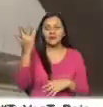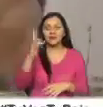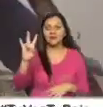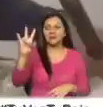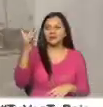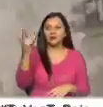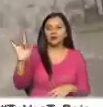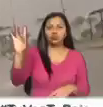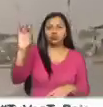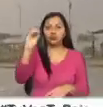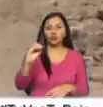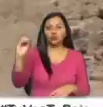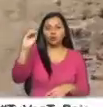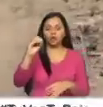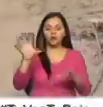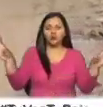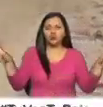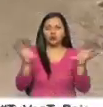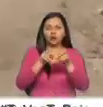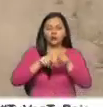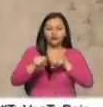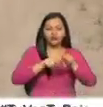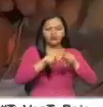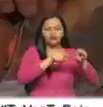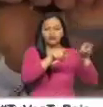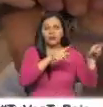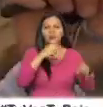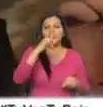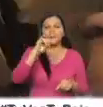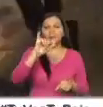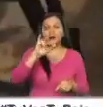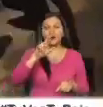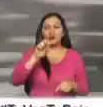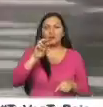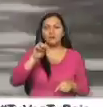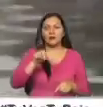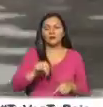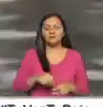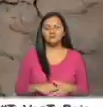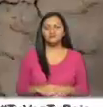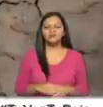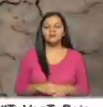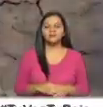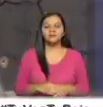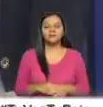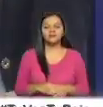se cumplirá el triatlón denominado Flyroman. Caterine Morejón, Noticiero Ciudadano.